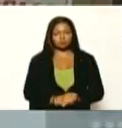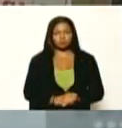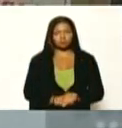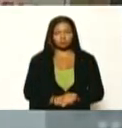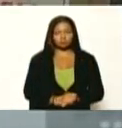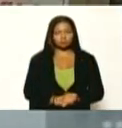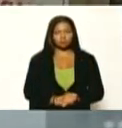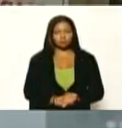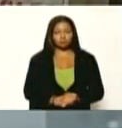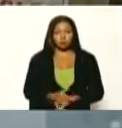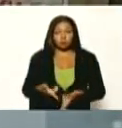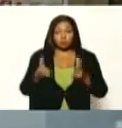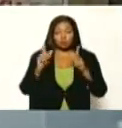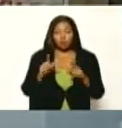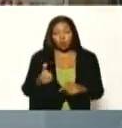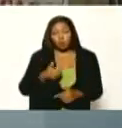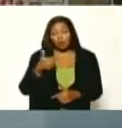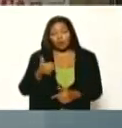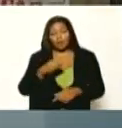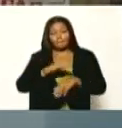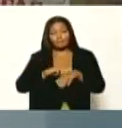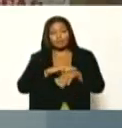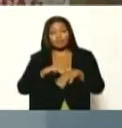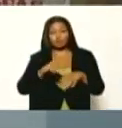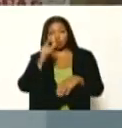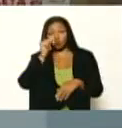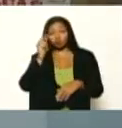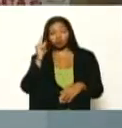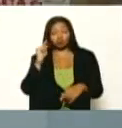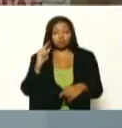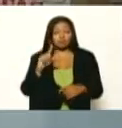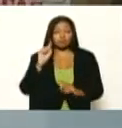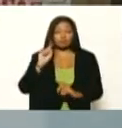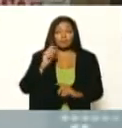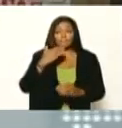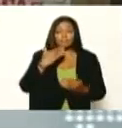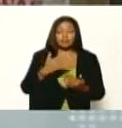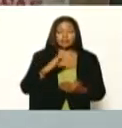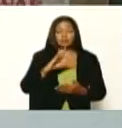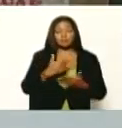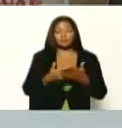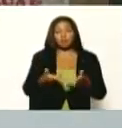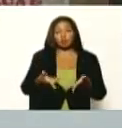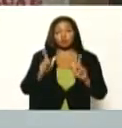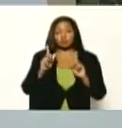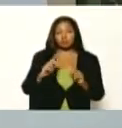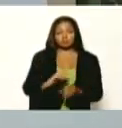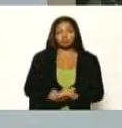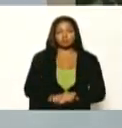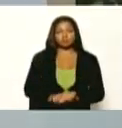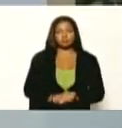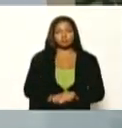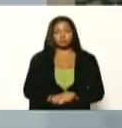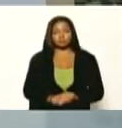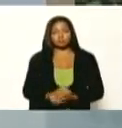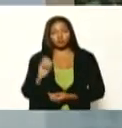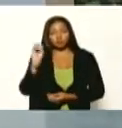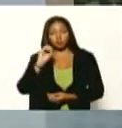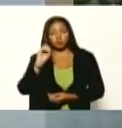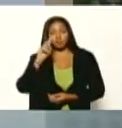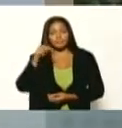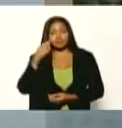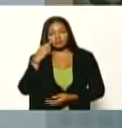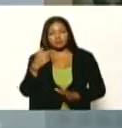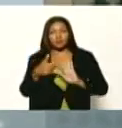como cualquier ministro o ministra necesita solicitar autorización. O también se ha dado el